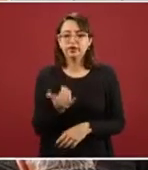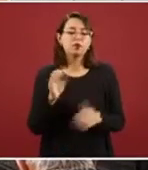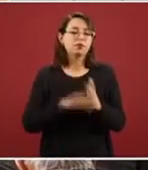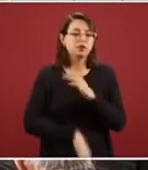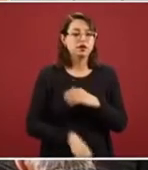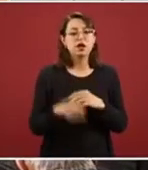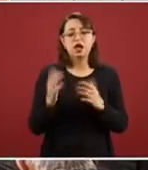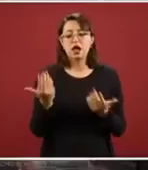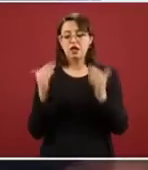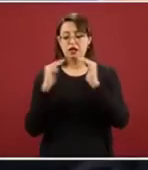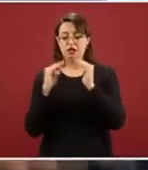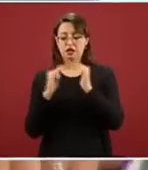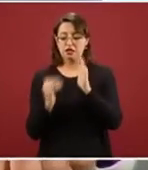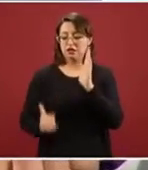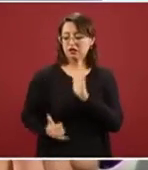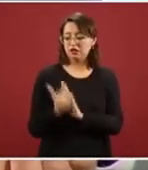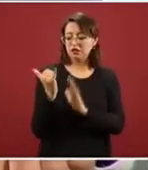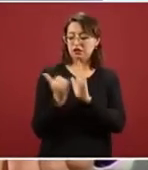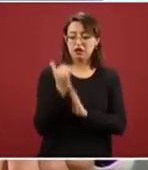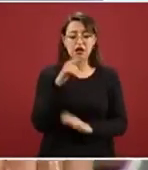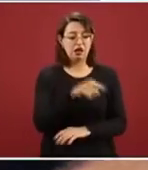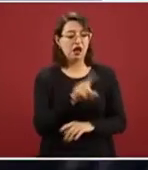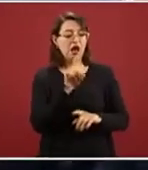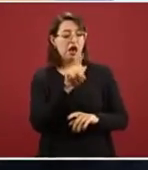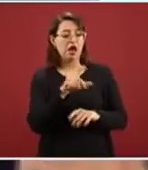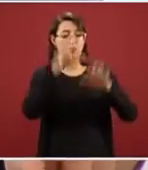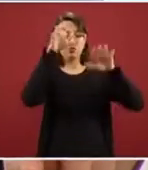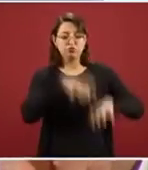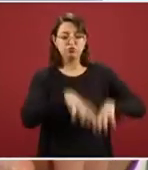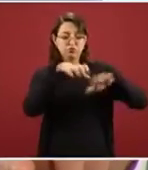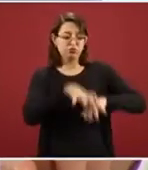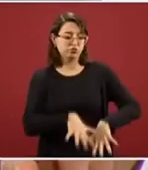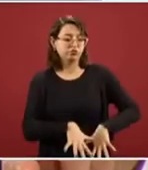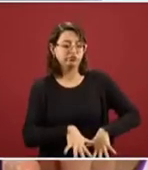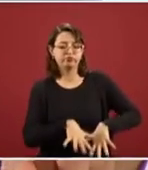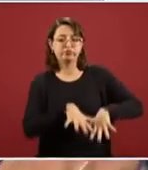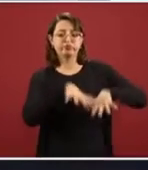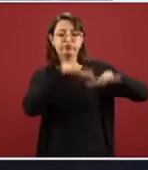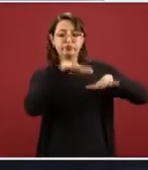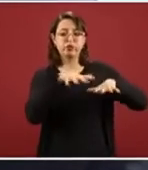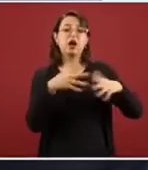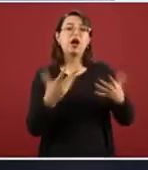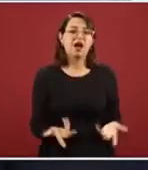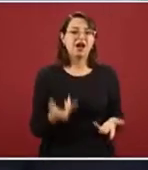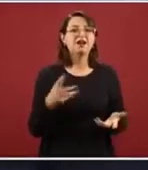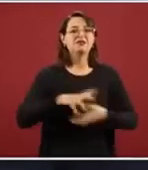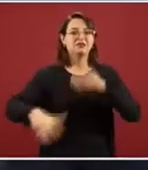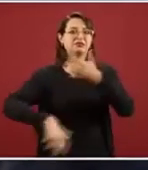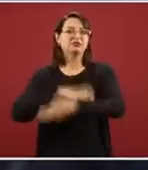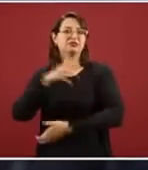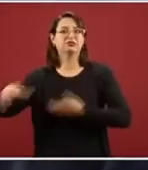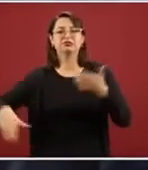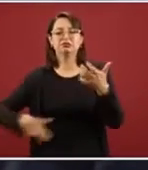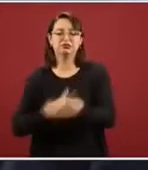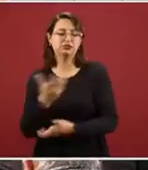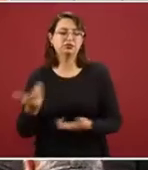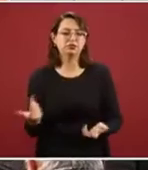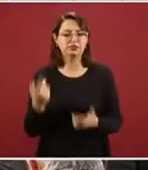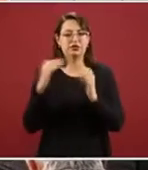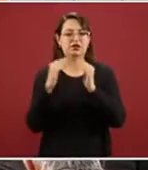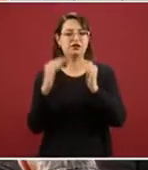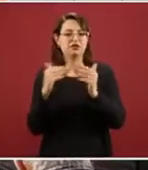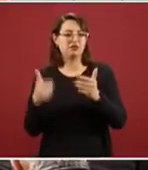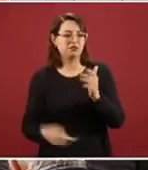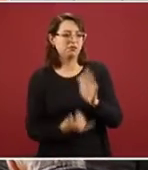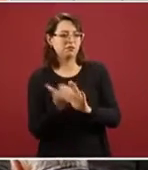zona inundable, viene el fenómeno natural que es la lluvia y en ese momento se genera el desastre. La participación del sector privado es